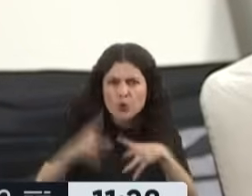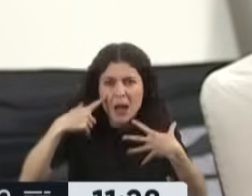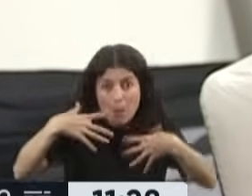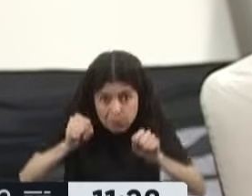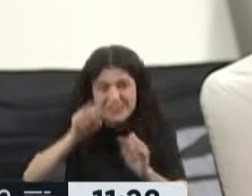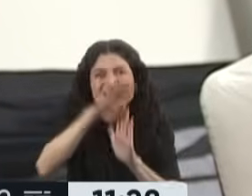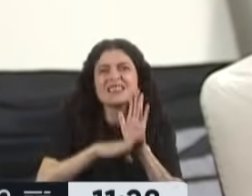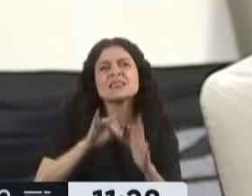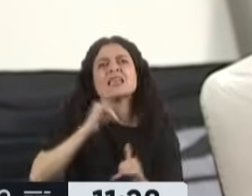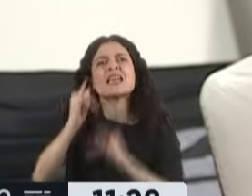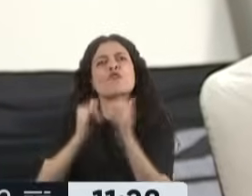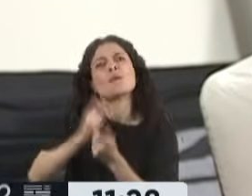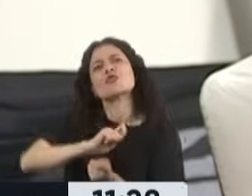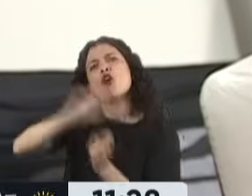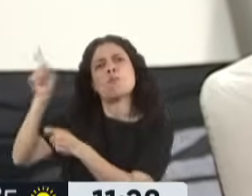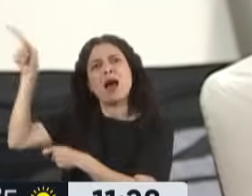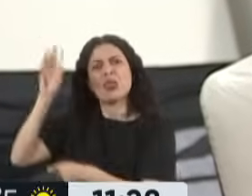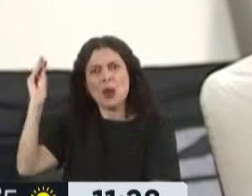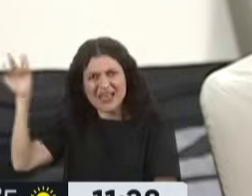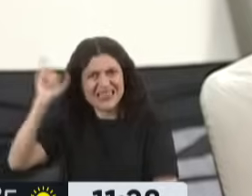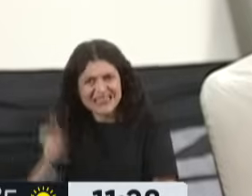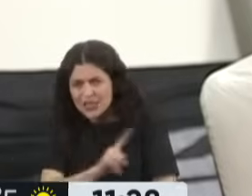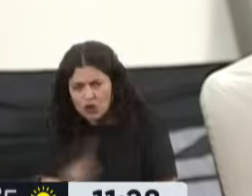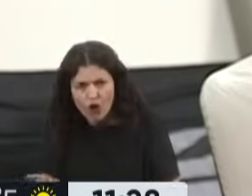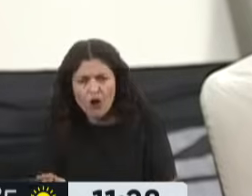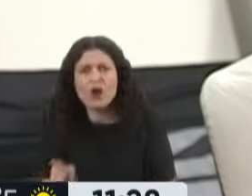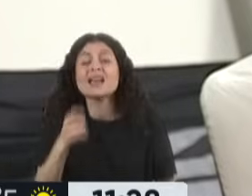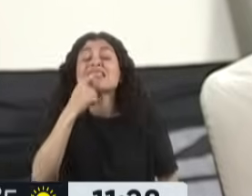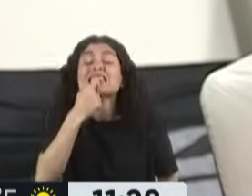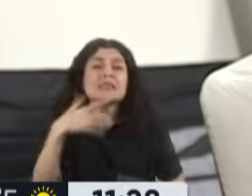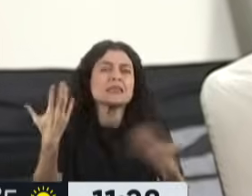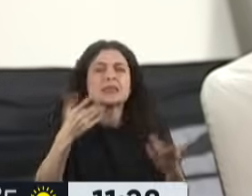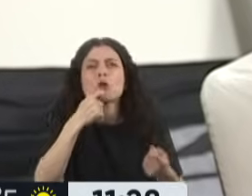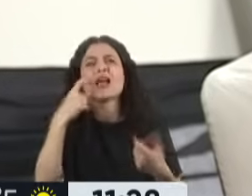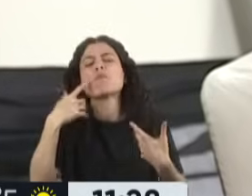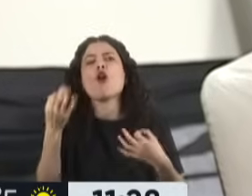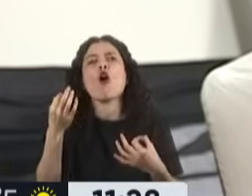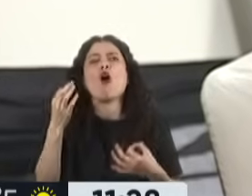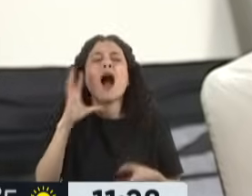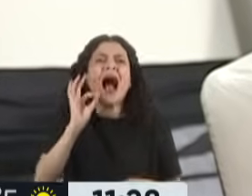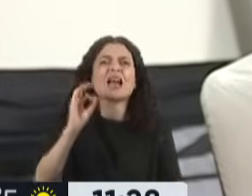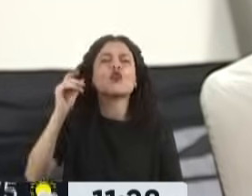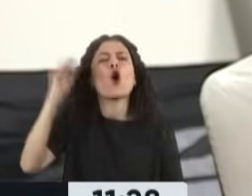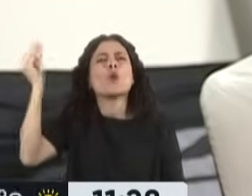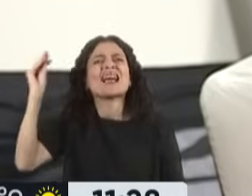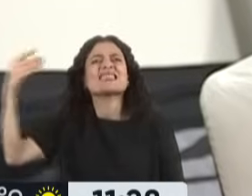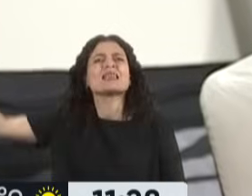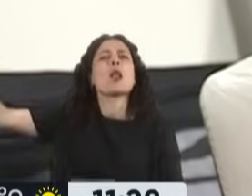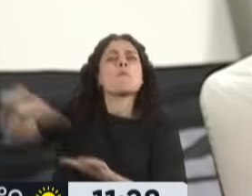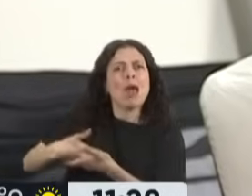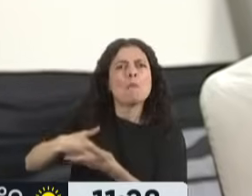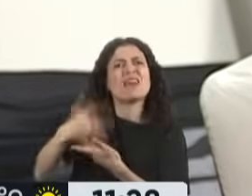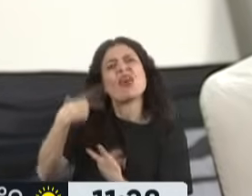esos 143 quienes están acá. Si llega un pedido de extradición, si se evalúa extraditar